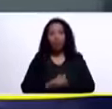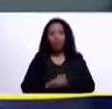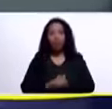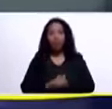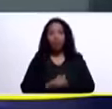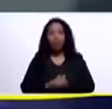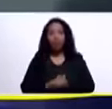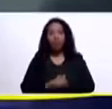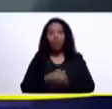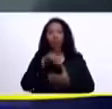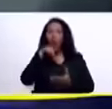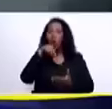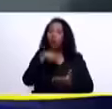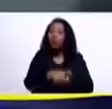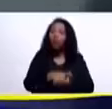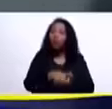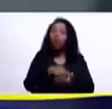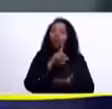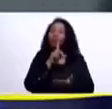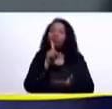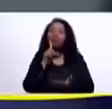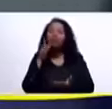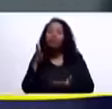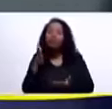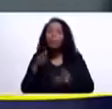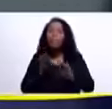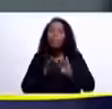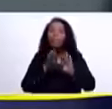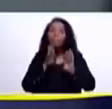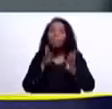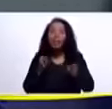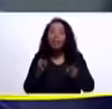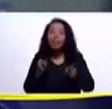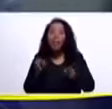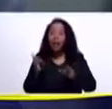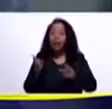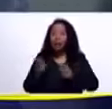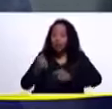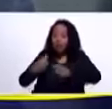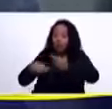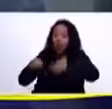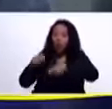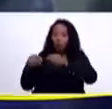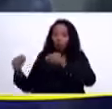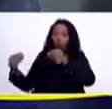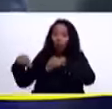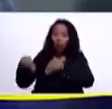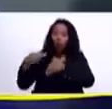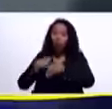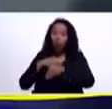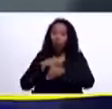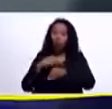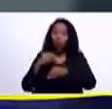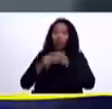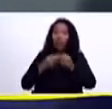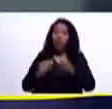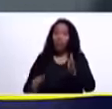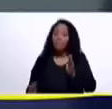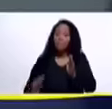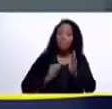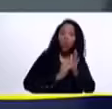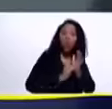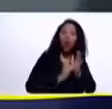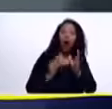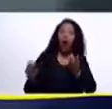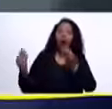Se llamó Mesa de Negociación y Acuerdo. Ahí suscribimos unos acuerdos